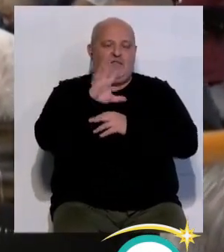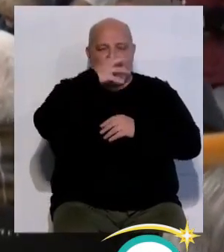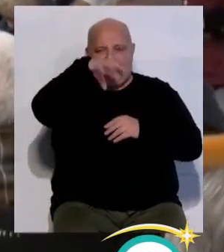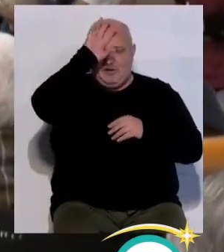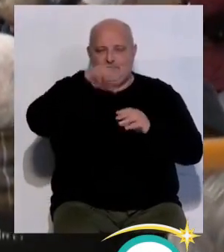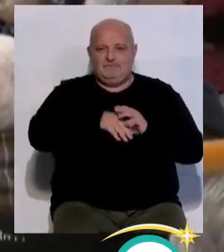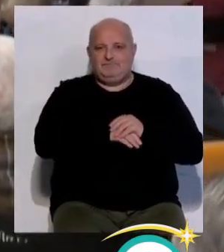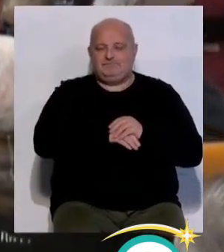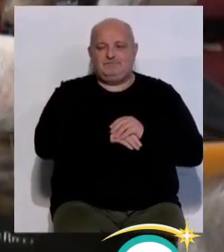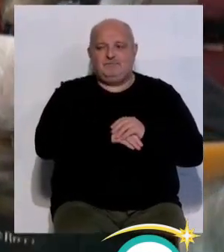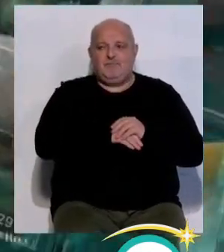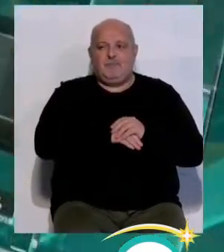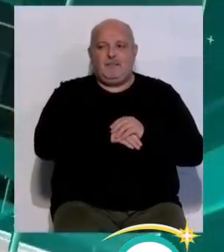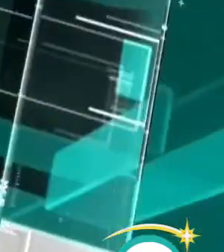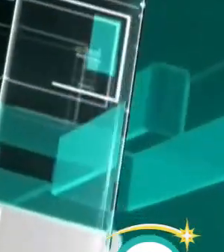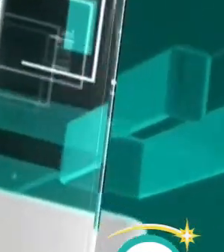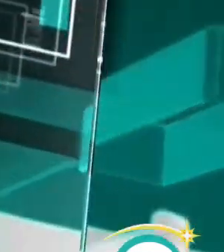enero.